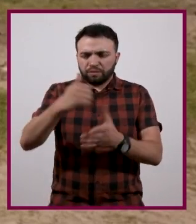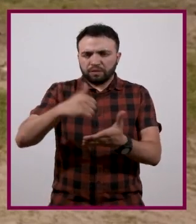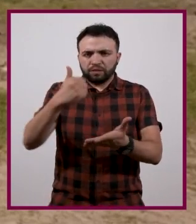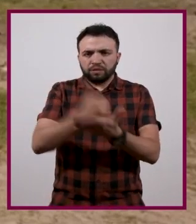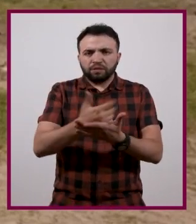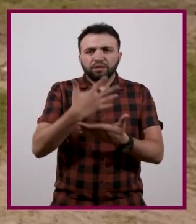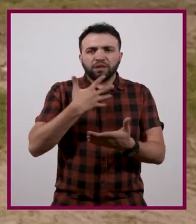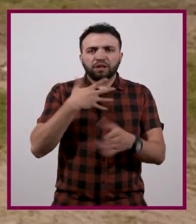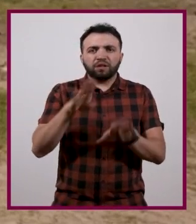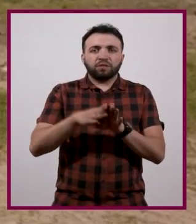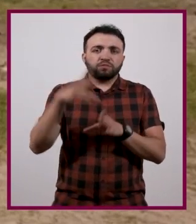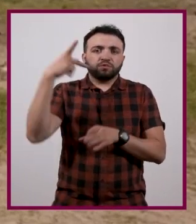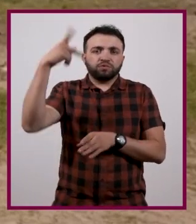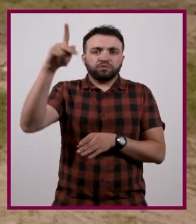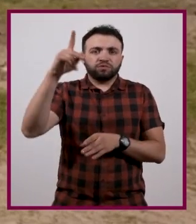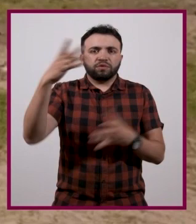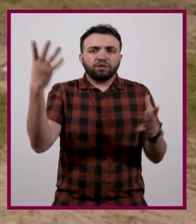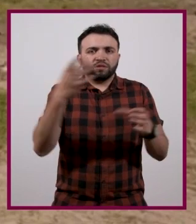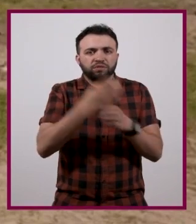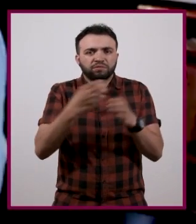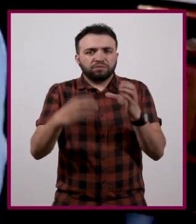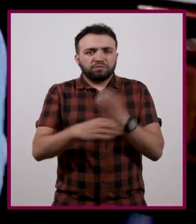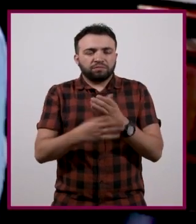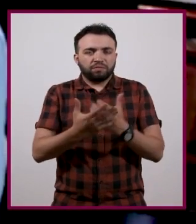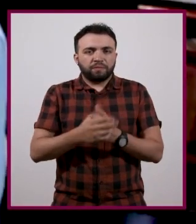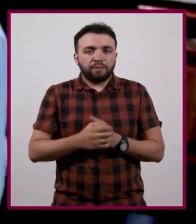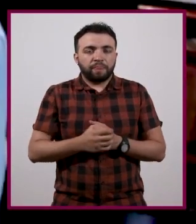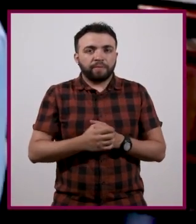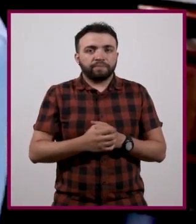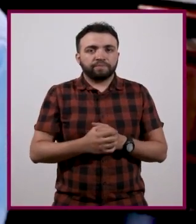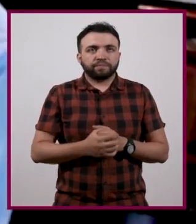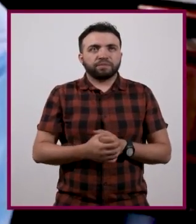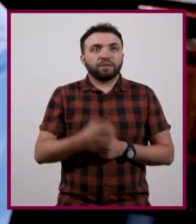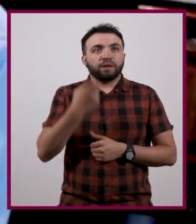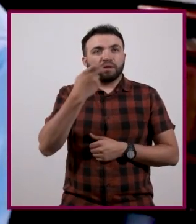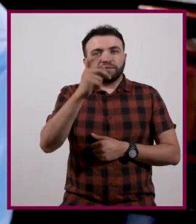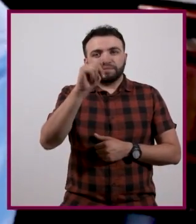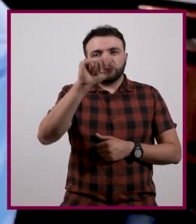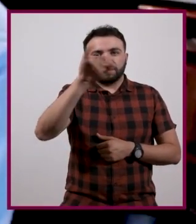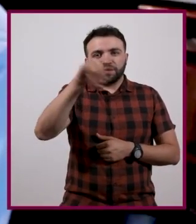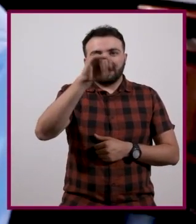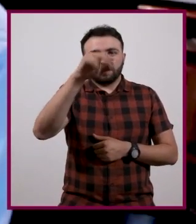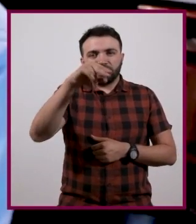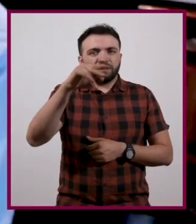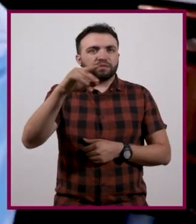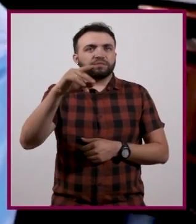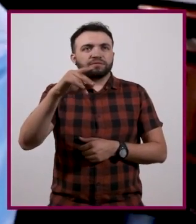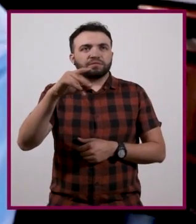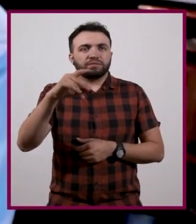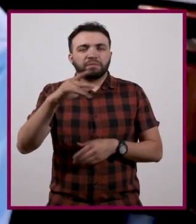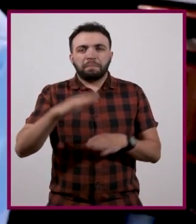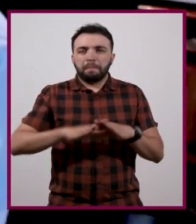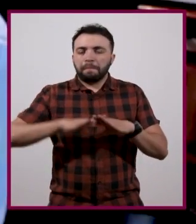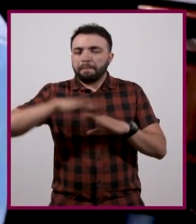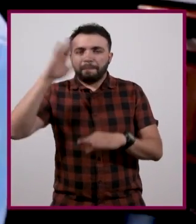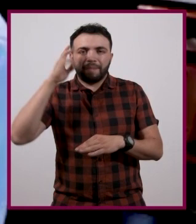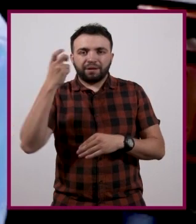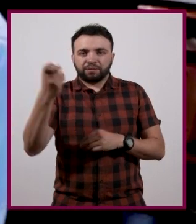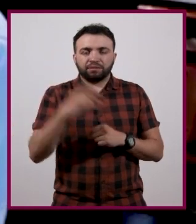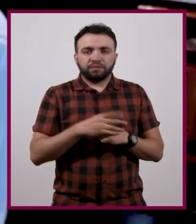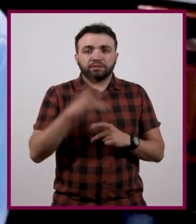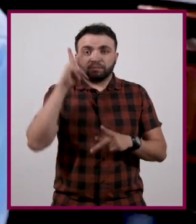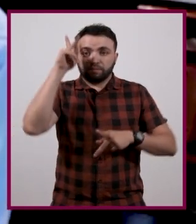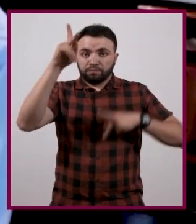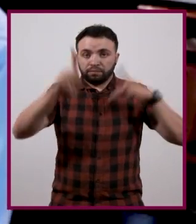elementos arquitectónicos ayuda a corroborar esto? Bueno, el Tajín fue mucho más que un centro ceremonial.